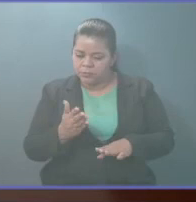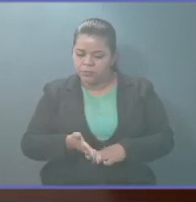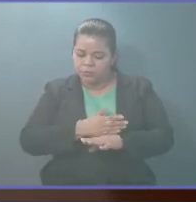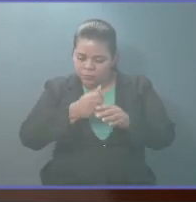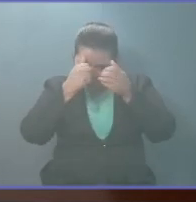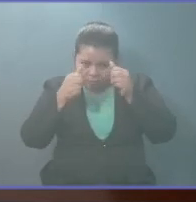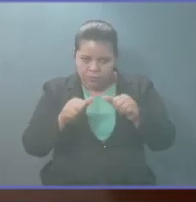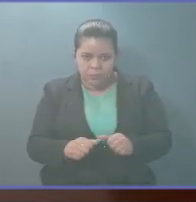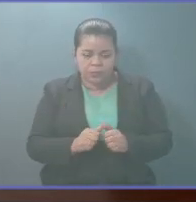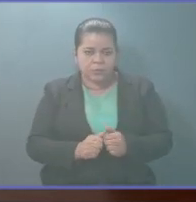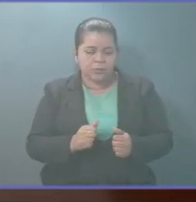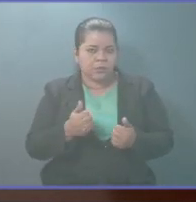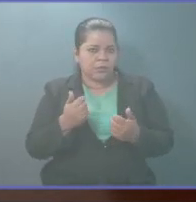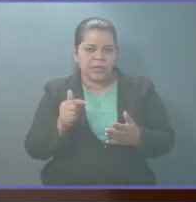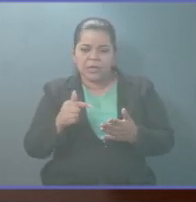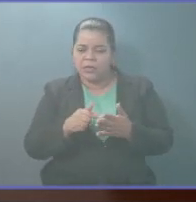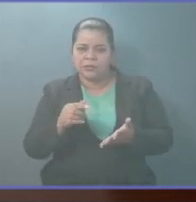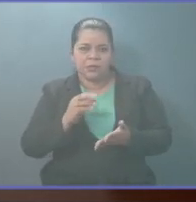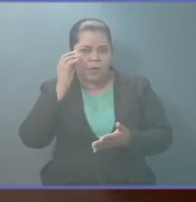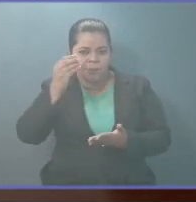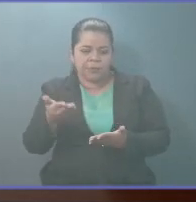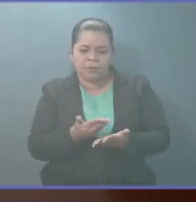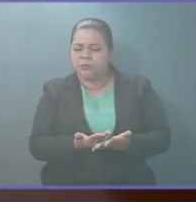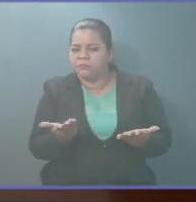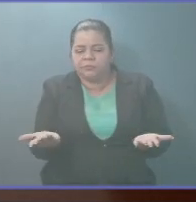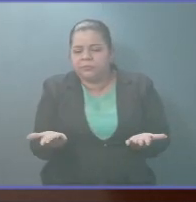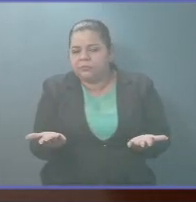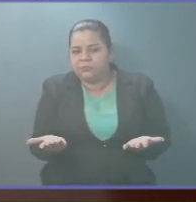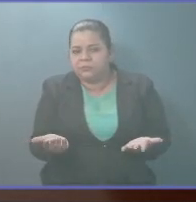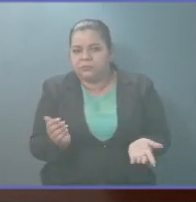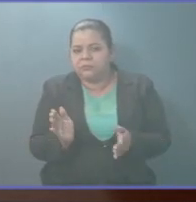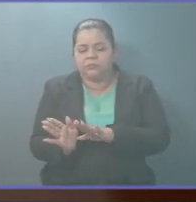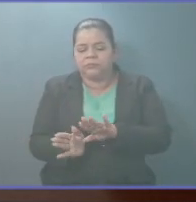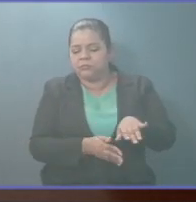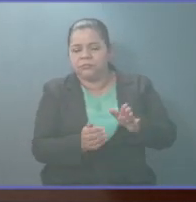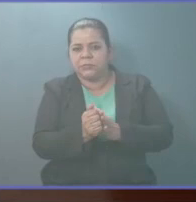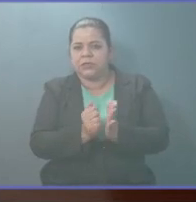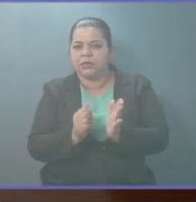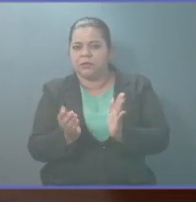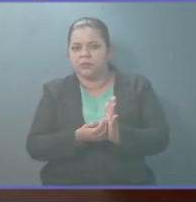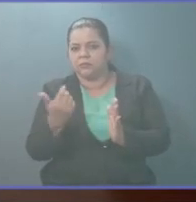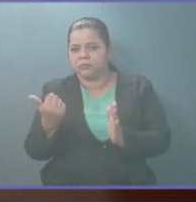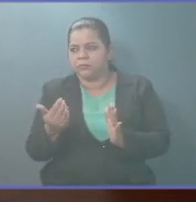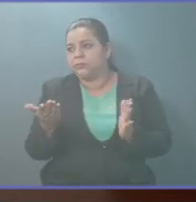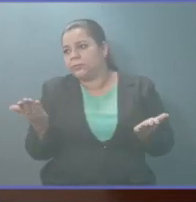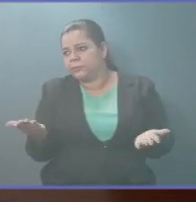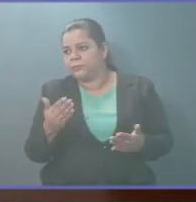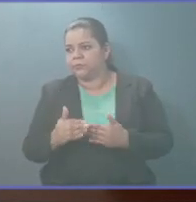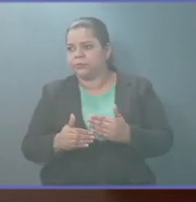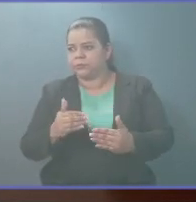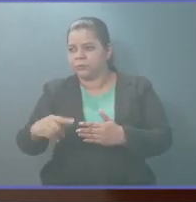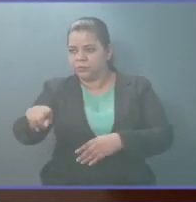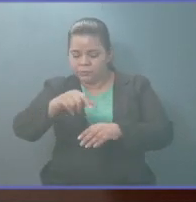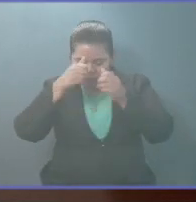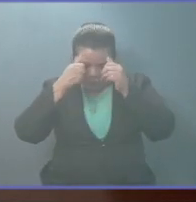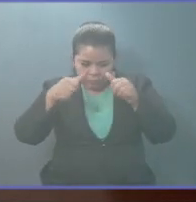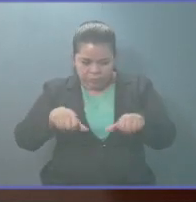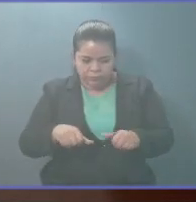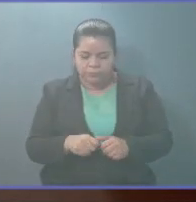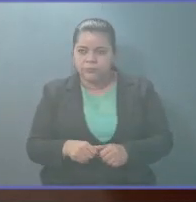tanto, al final, yo apoyo la propuesta del diputado David Reyes que entre en vigencia en enero. Gracias.